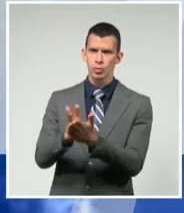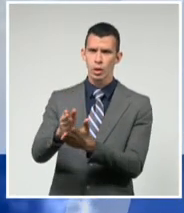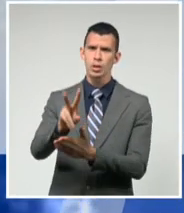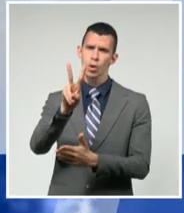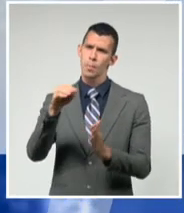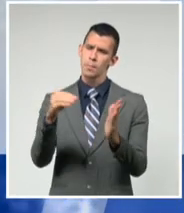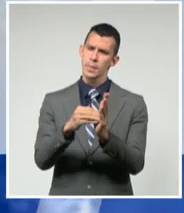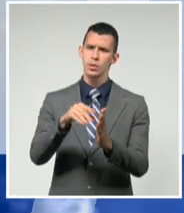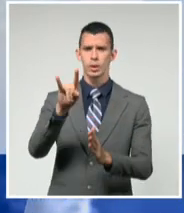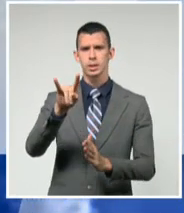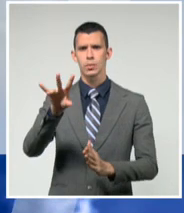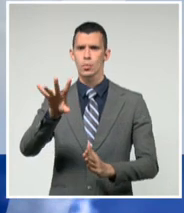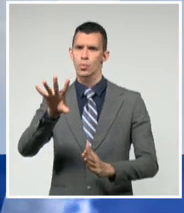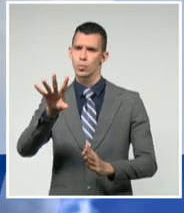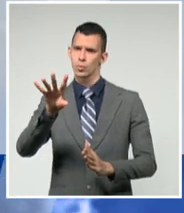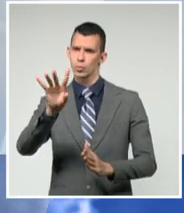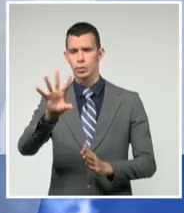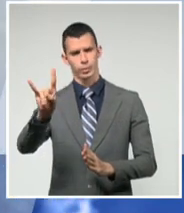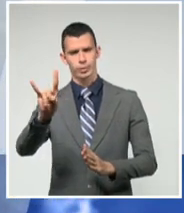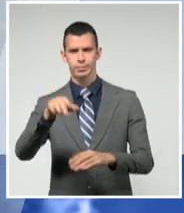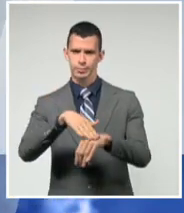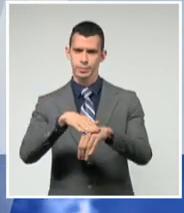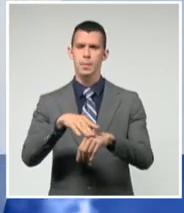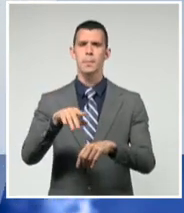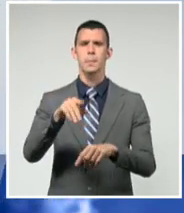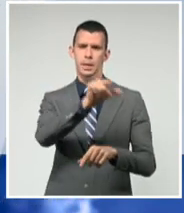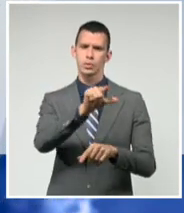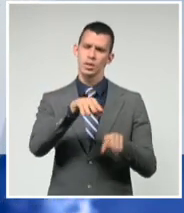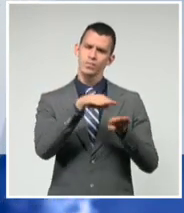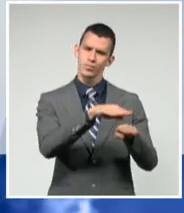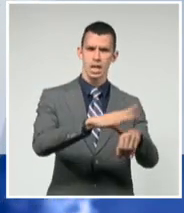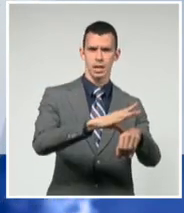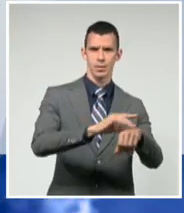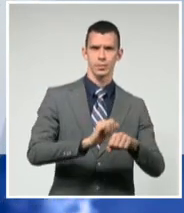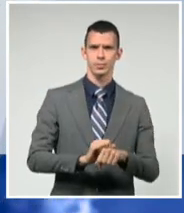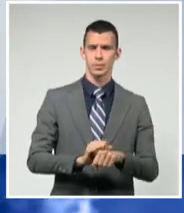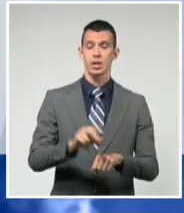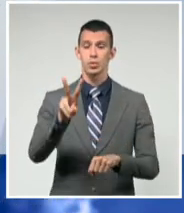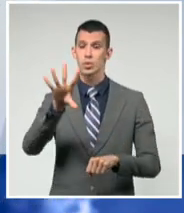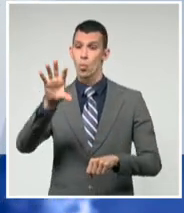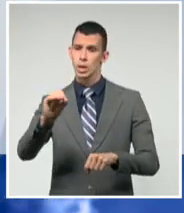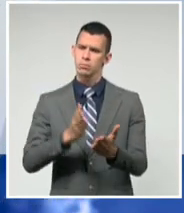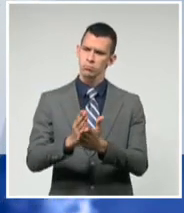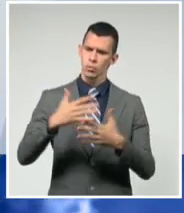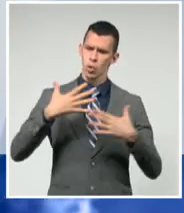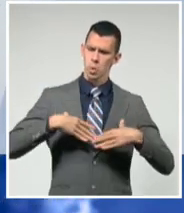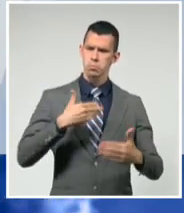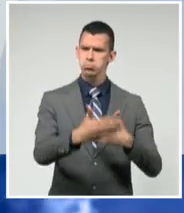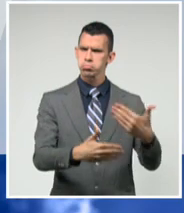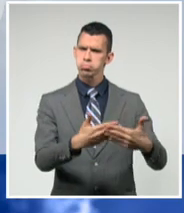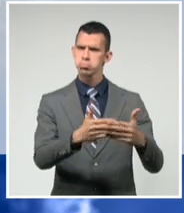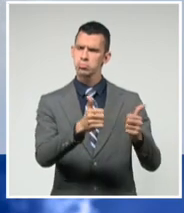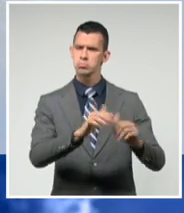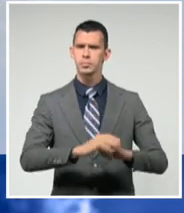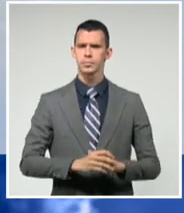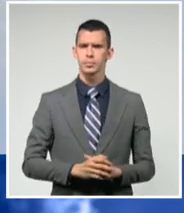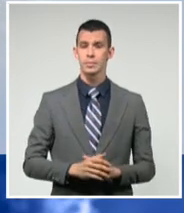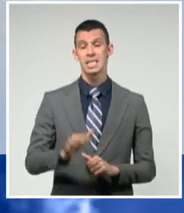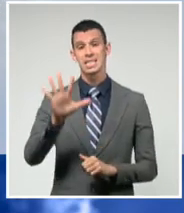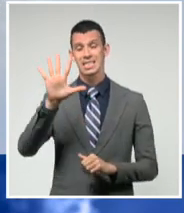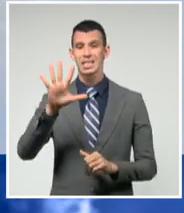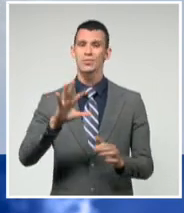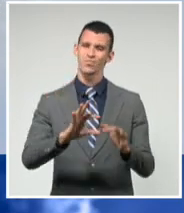pacientes. 257 son los casos activos. De ellos, 250 mantienen una evolución clínica estable. 5 se